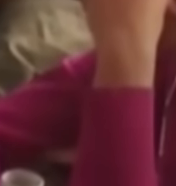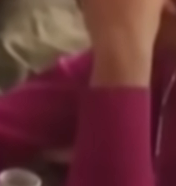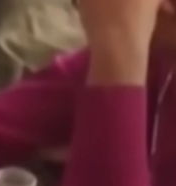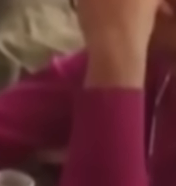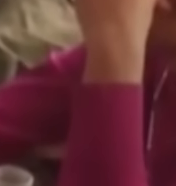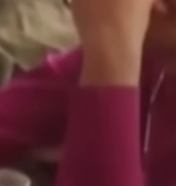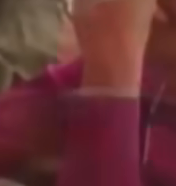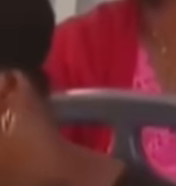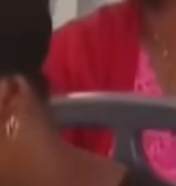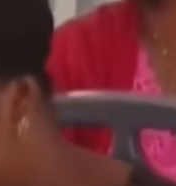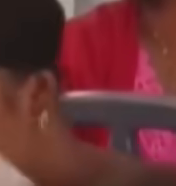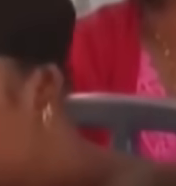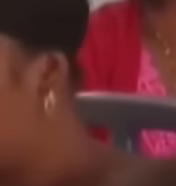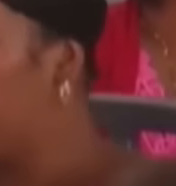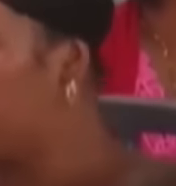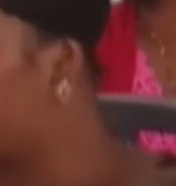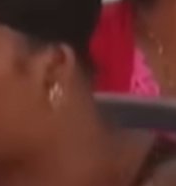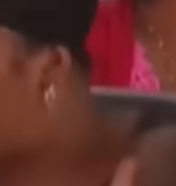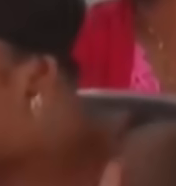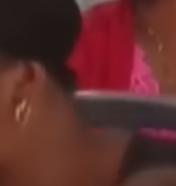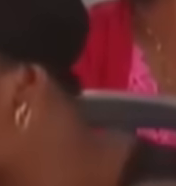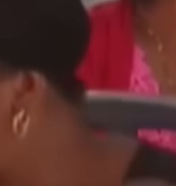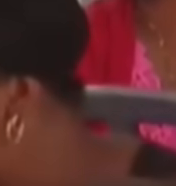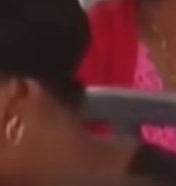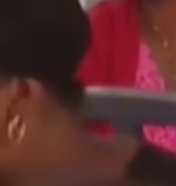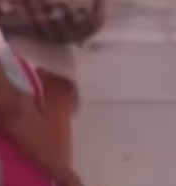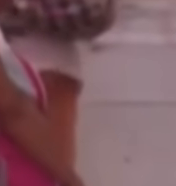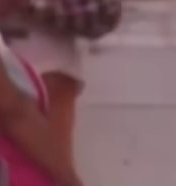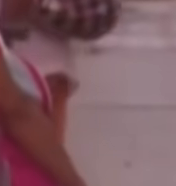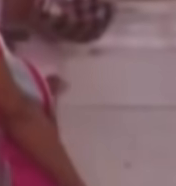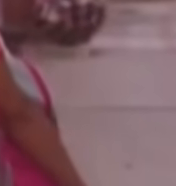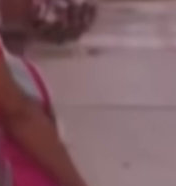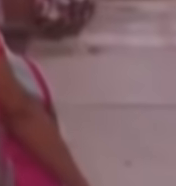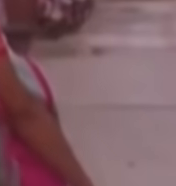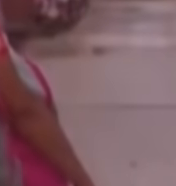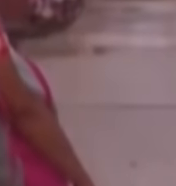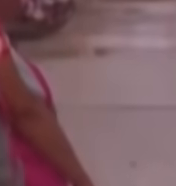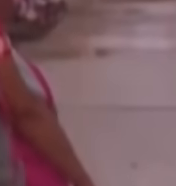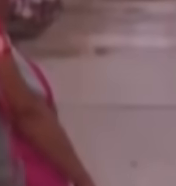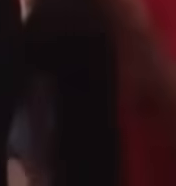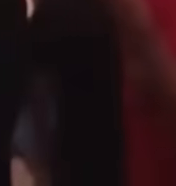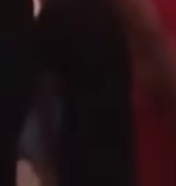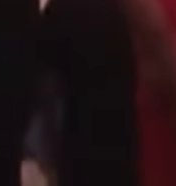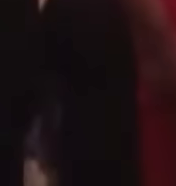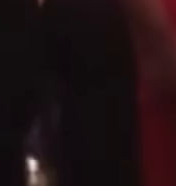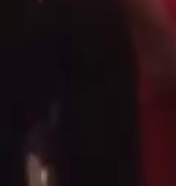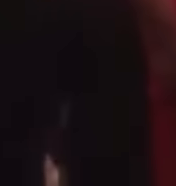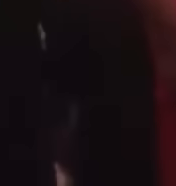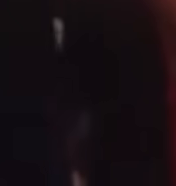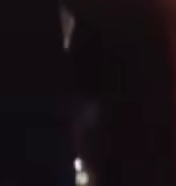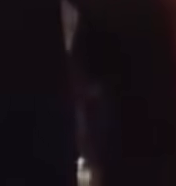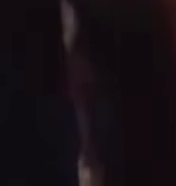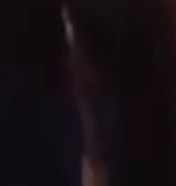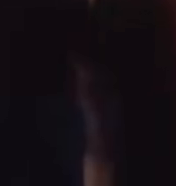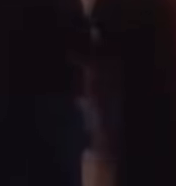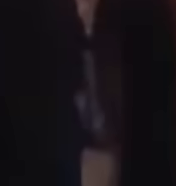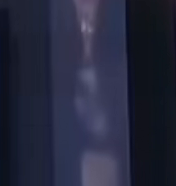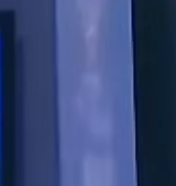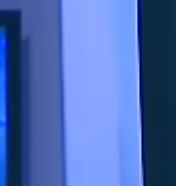Evacuaciones masivas, miles de cubanos se desplazan de emergencia ante la inminente llegada de la tormenta tropical